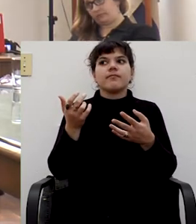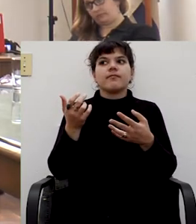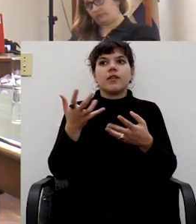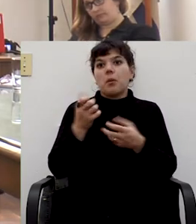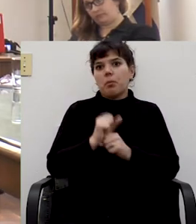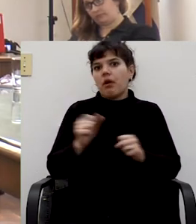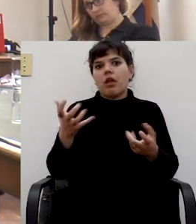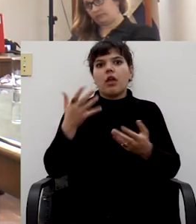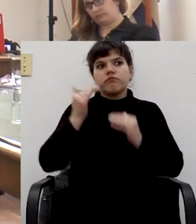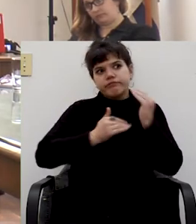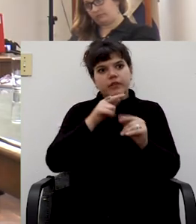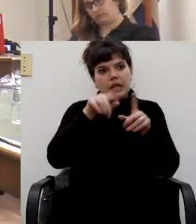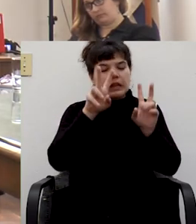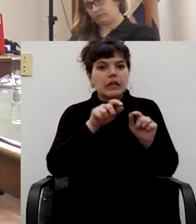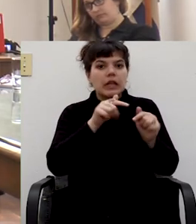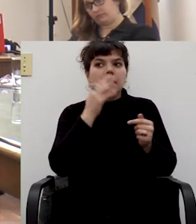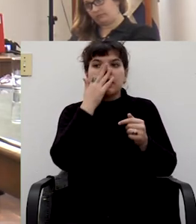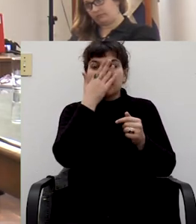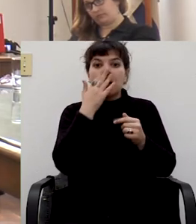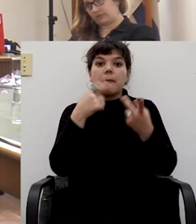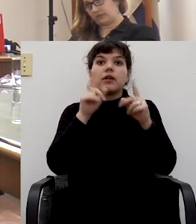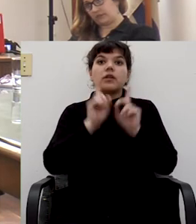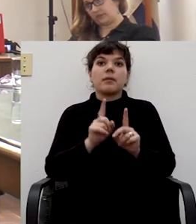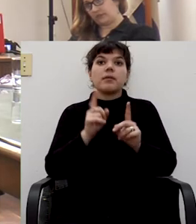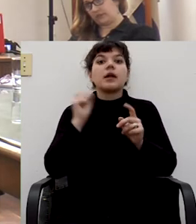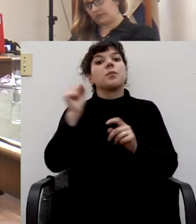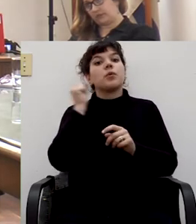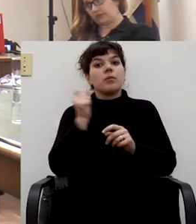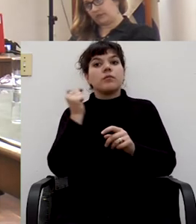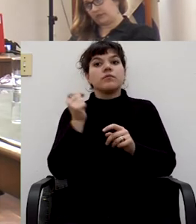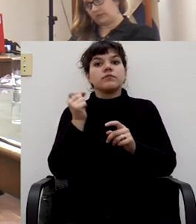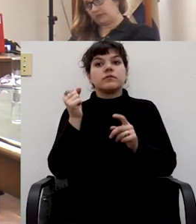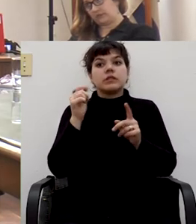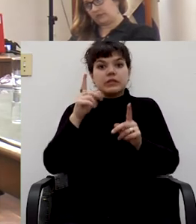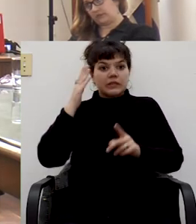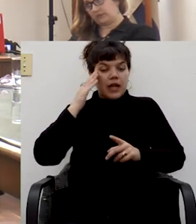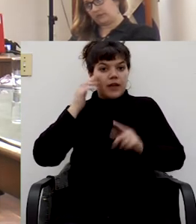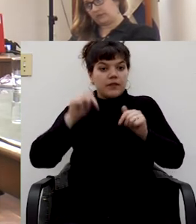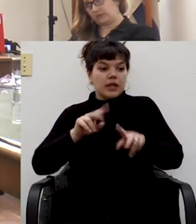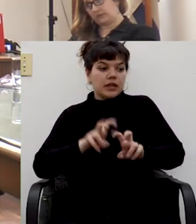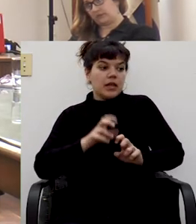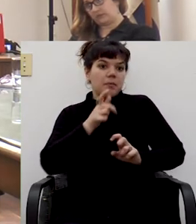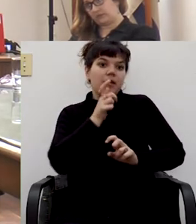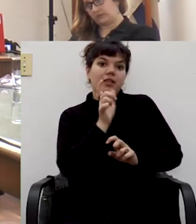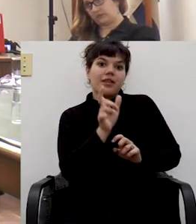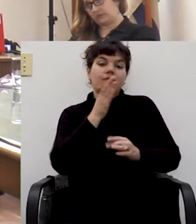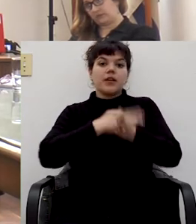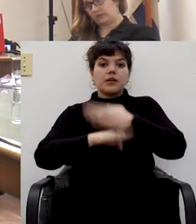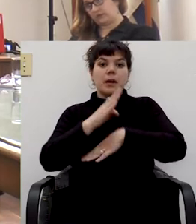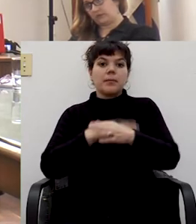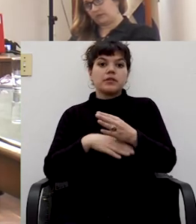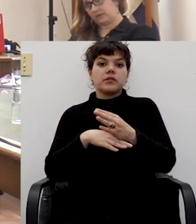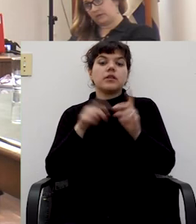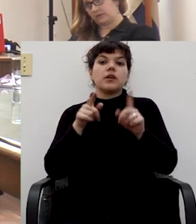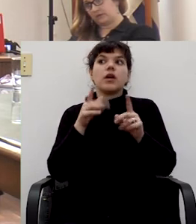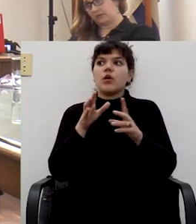poder hacer, desarrollar todos estos aspectos. Sin embargo, es muy importante saber, como yo decía hoy en relación a la definición de la discapacidad, que